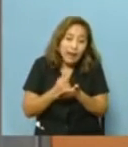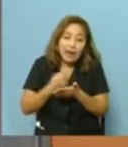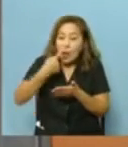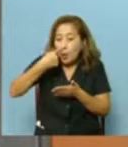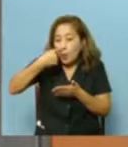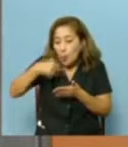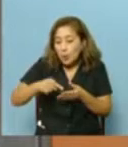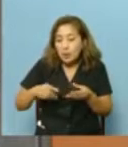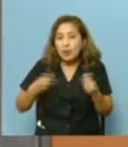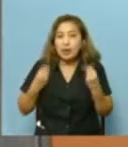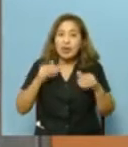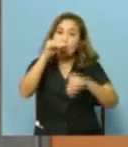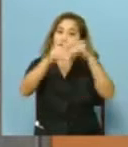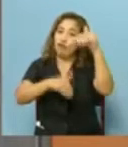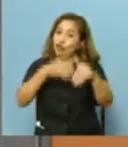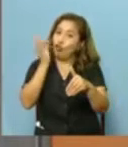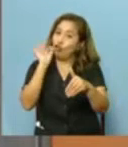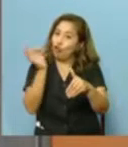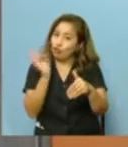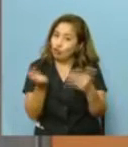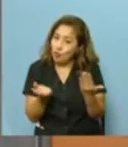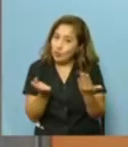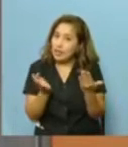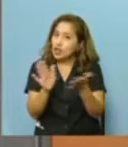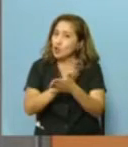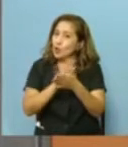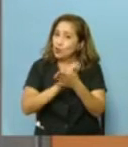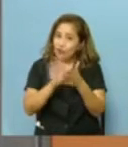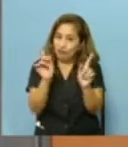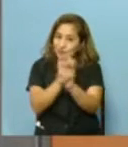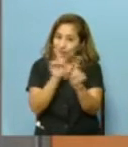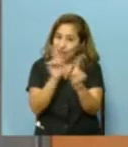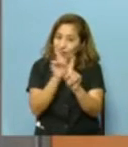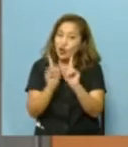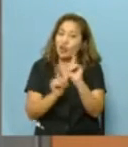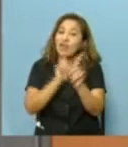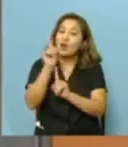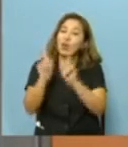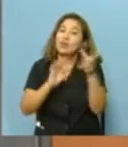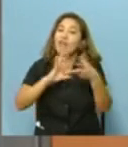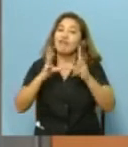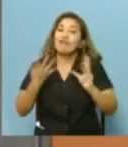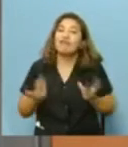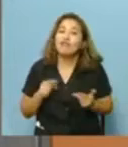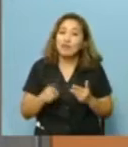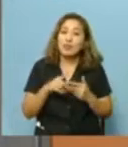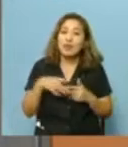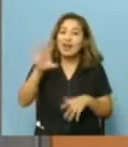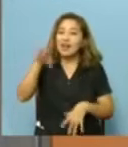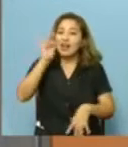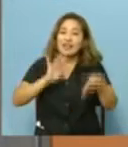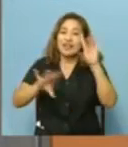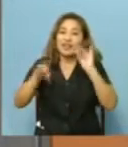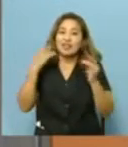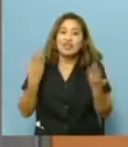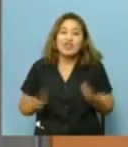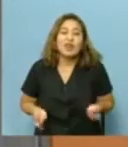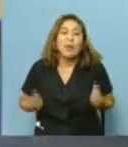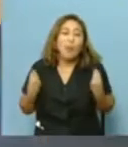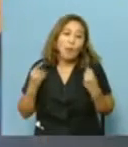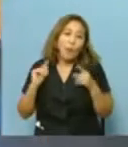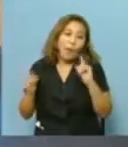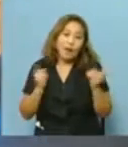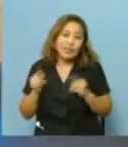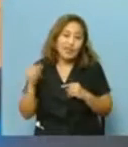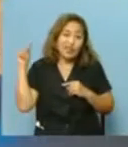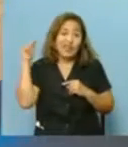instancia que el voto de octubre sea la solución porque de alguna manera las opciones principales son los que han